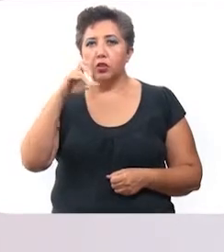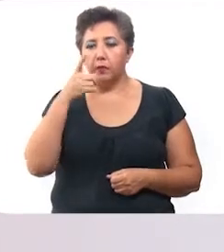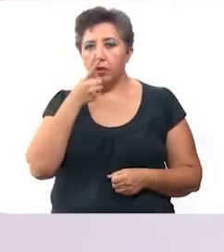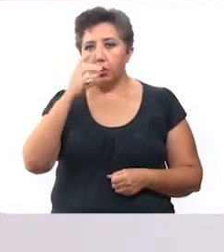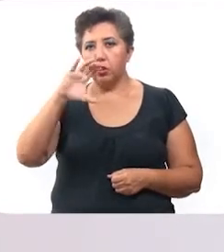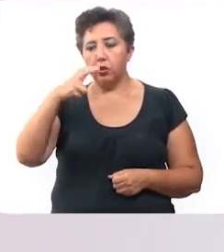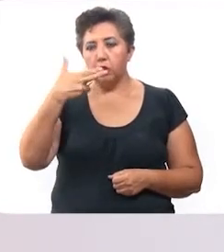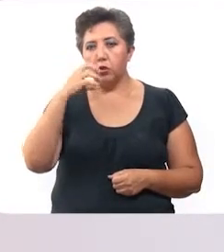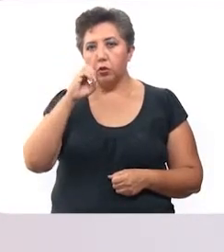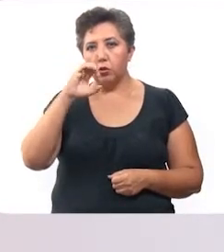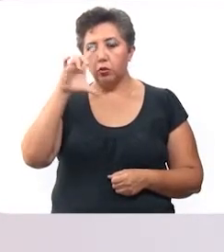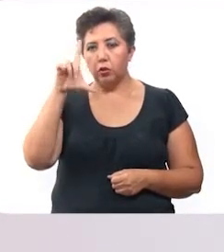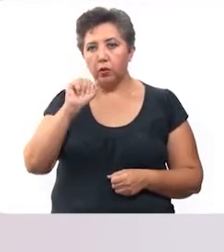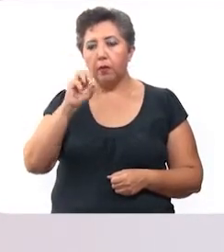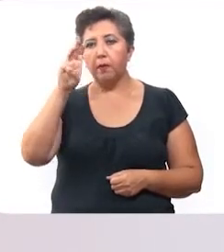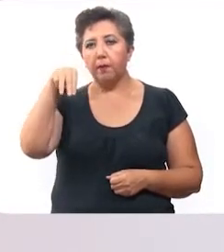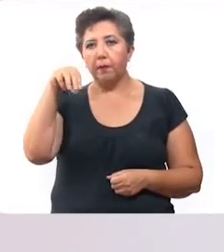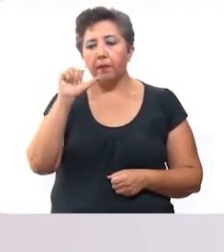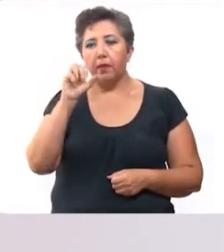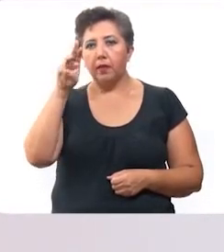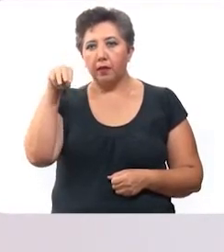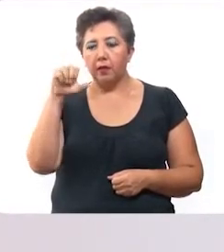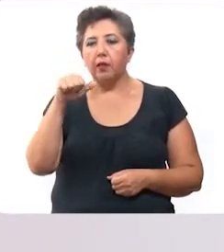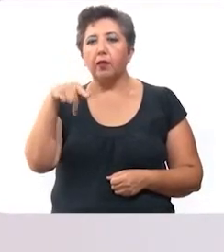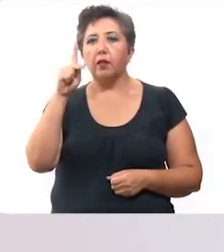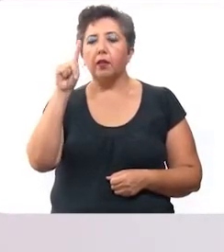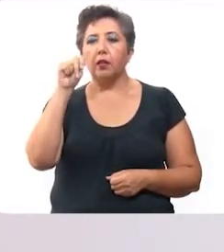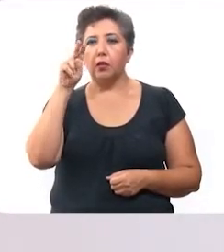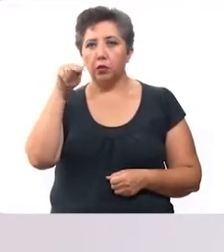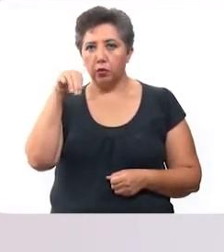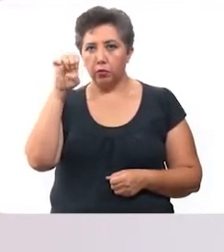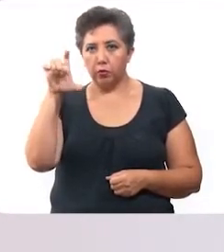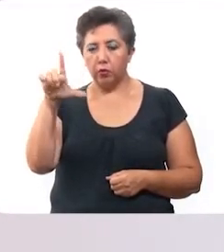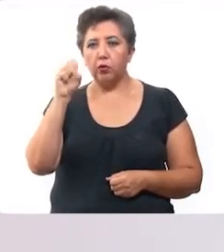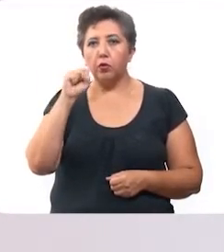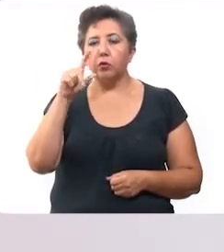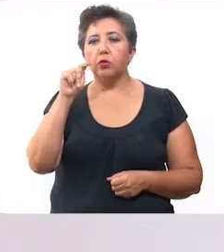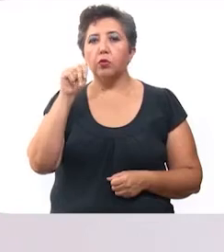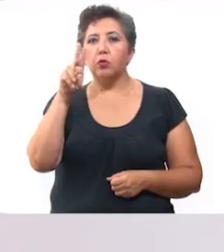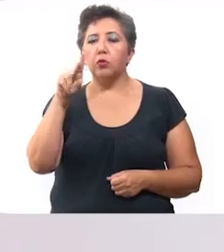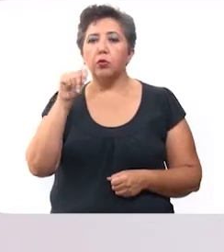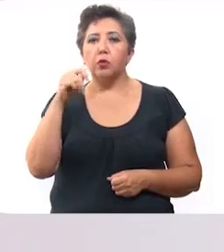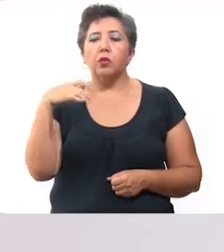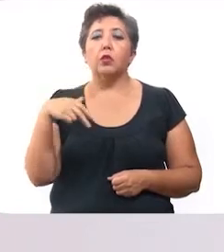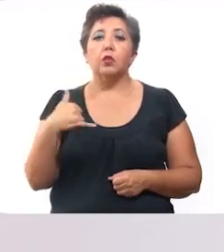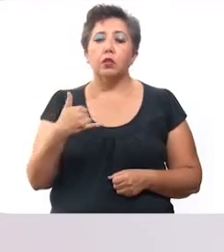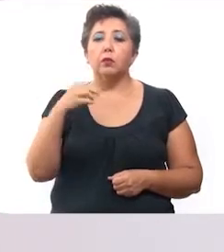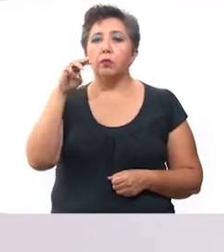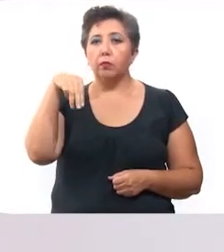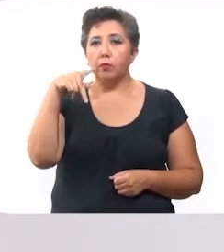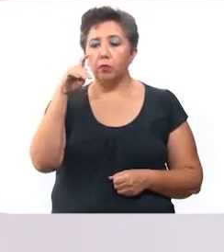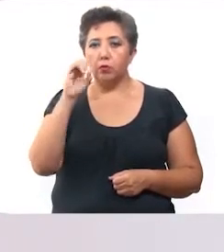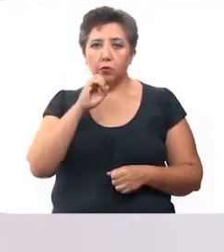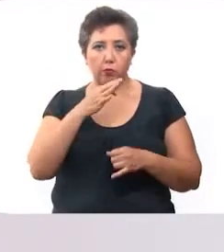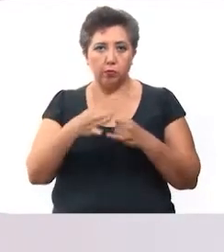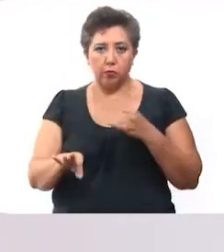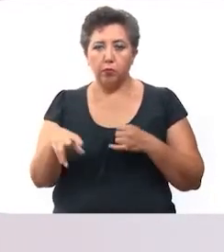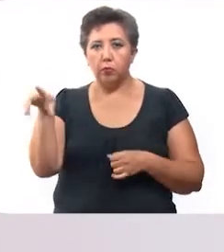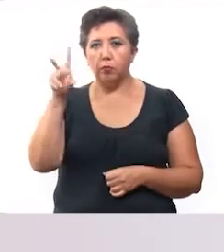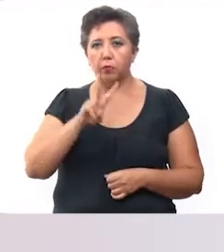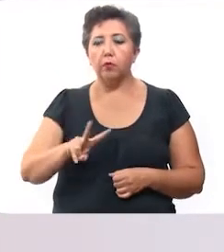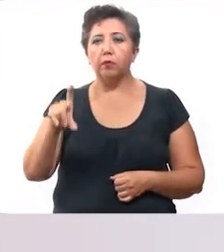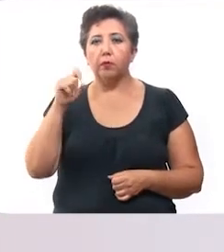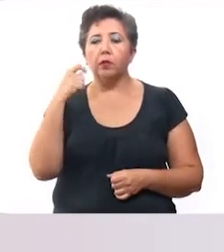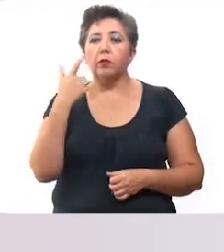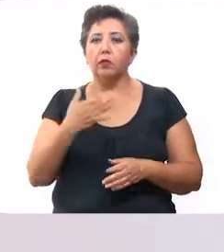Chichimilá, Chocholá, Copomá, Mama, Maní, Cantunil, Mayapán, Sotuta, Muxupip y Mocochá. Finalmente, el viernes